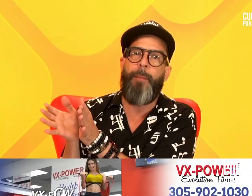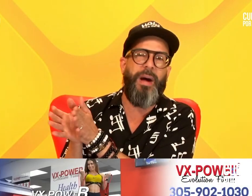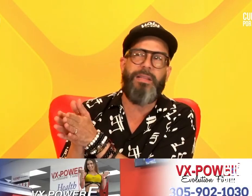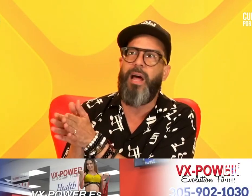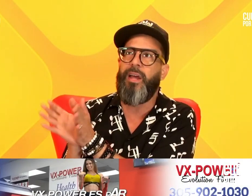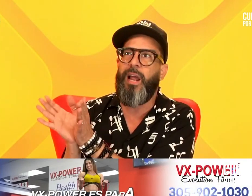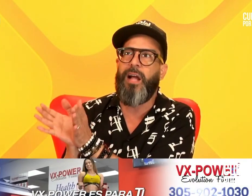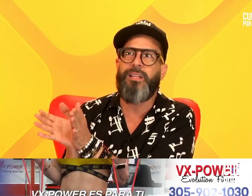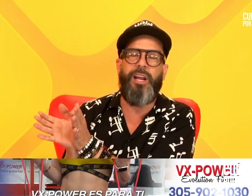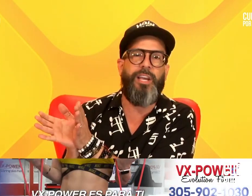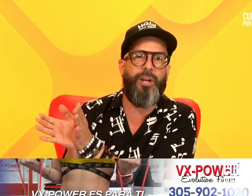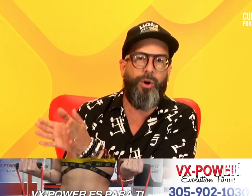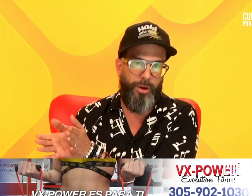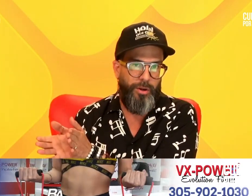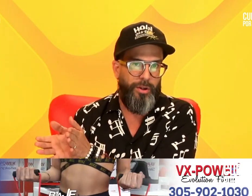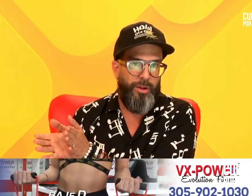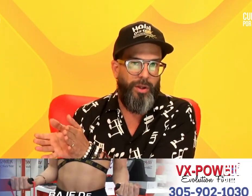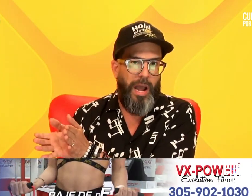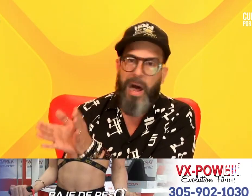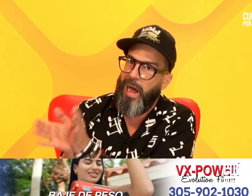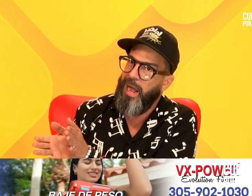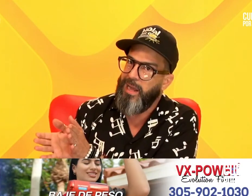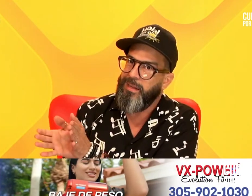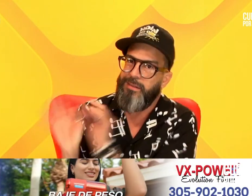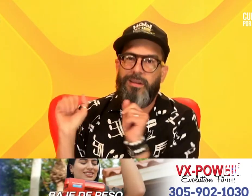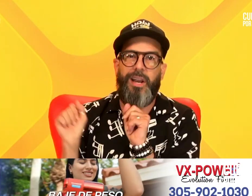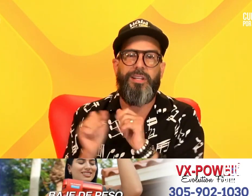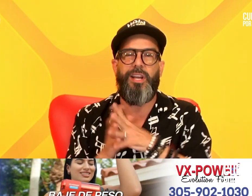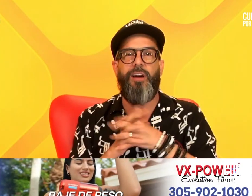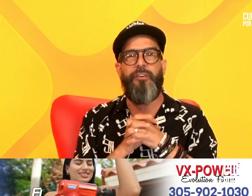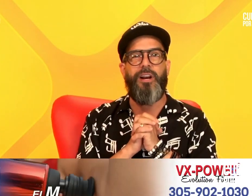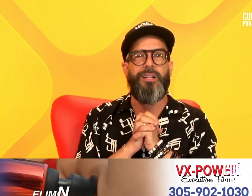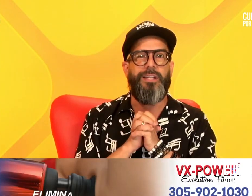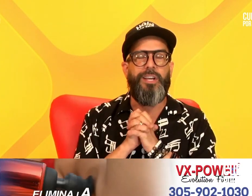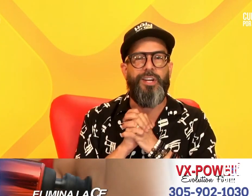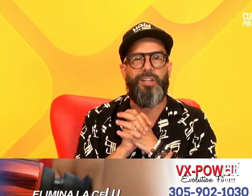sola patada en el asterisco a Cristina Fernández de